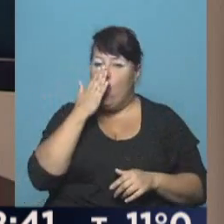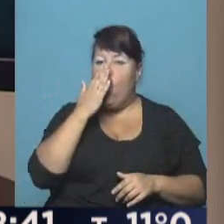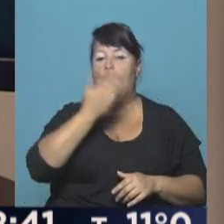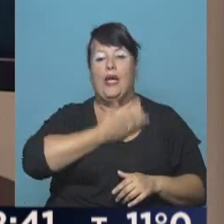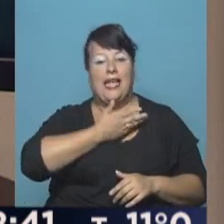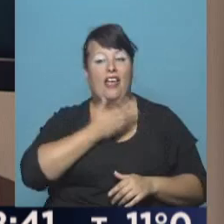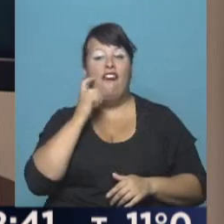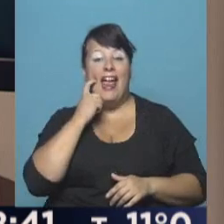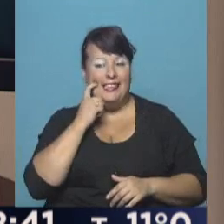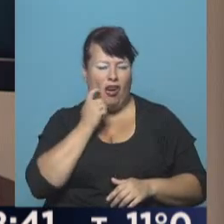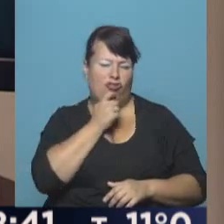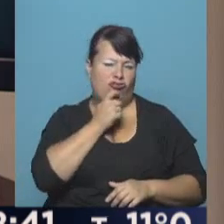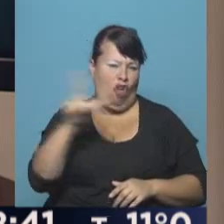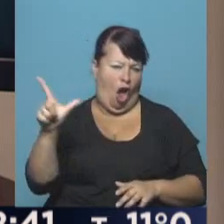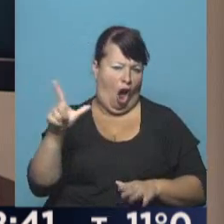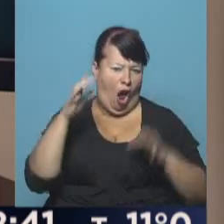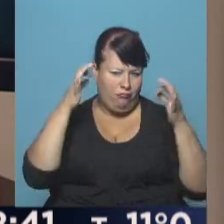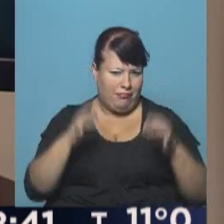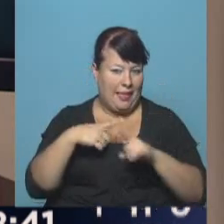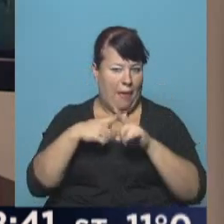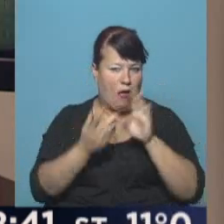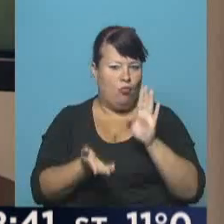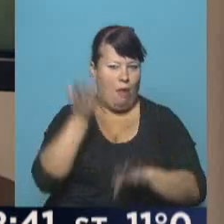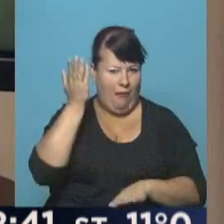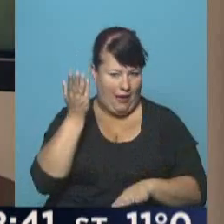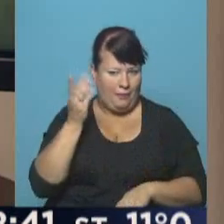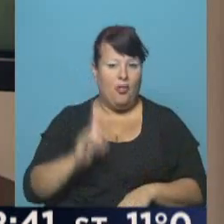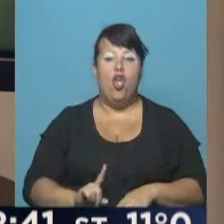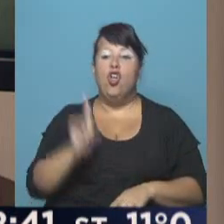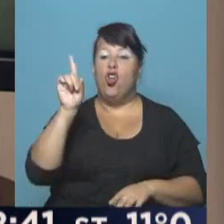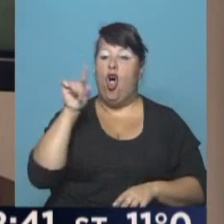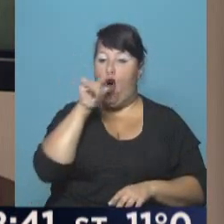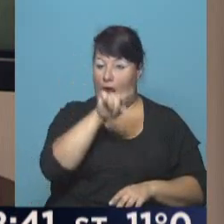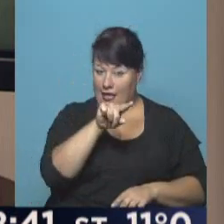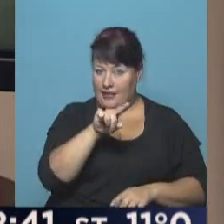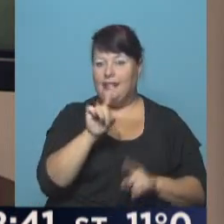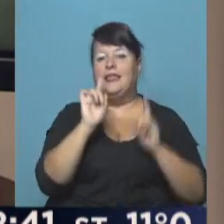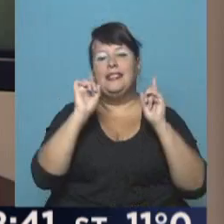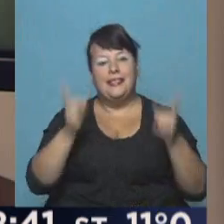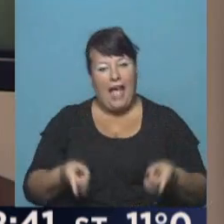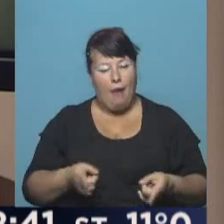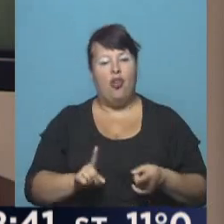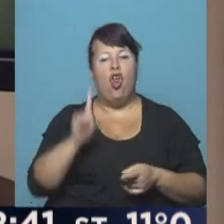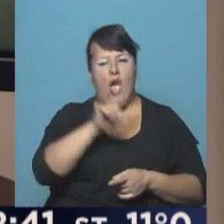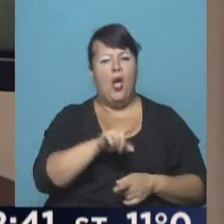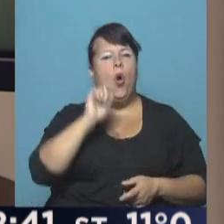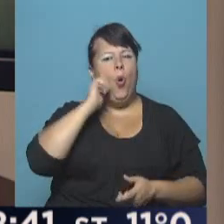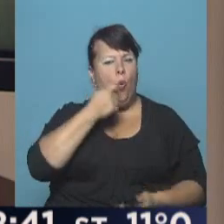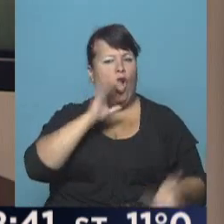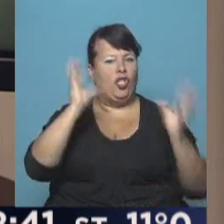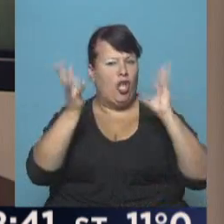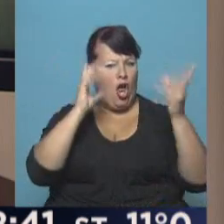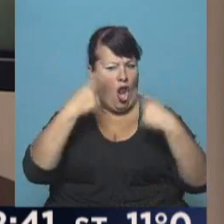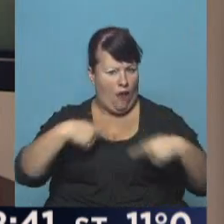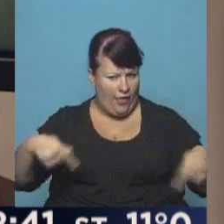Fe, Entre Ríos, solazos con ascensos de temperatura. En el noroeste, también para el noroeste, muy buenas